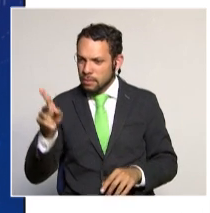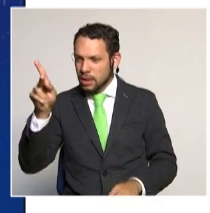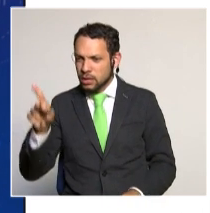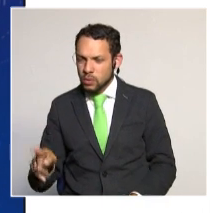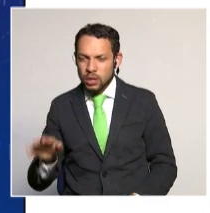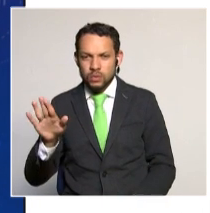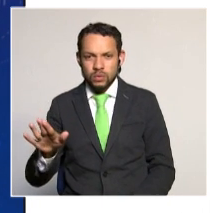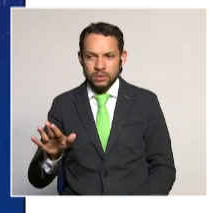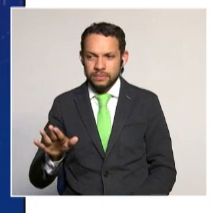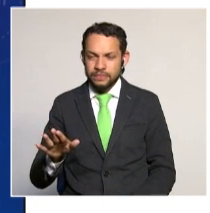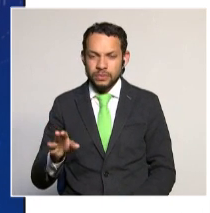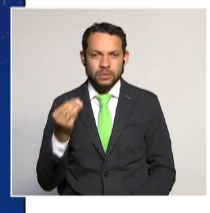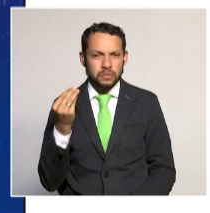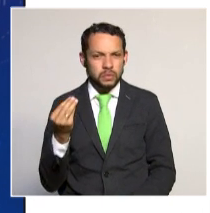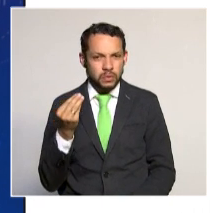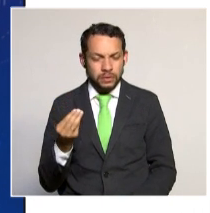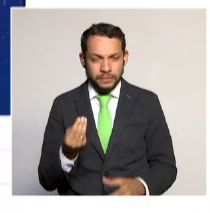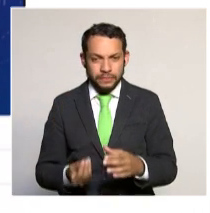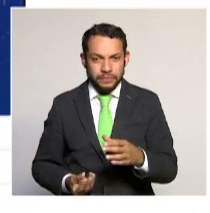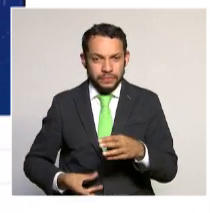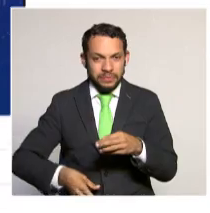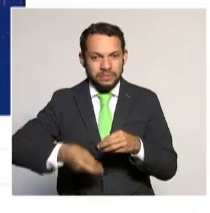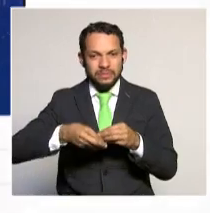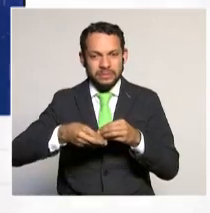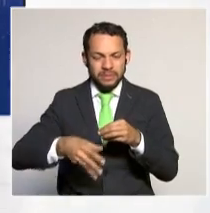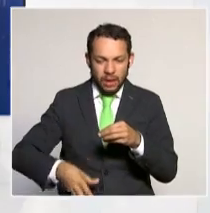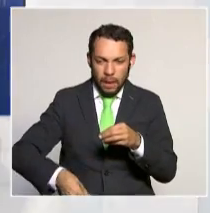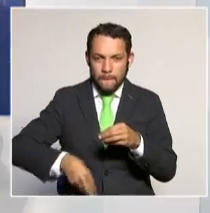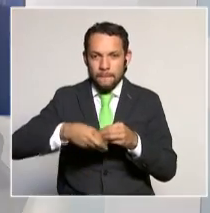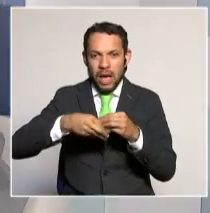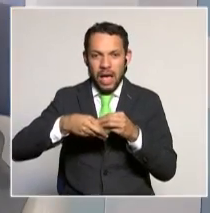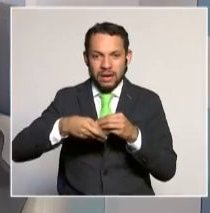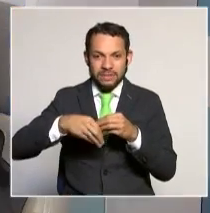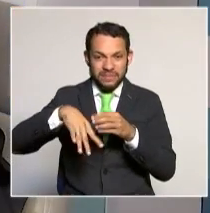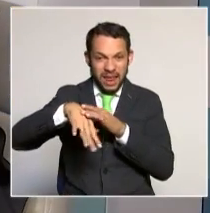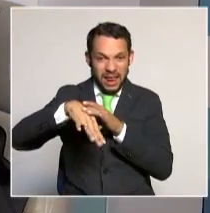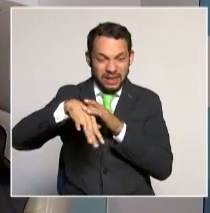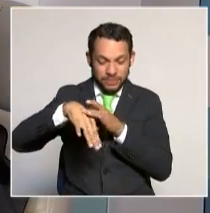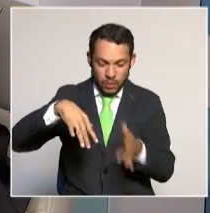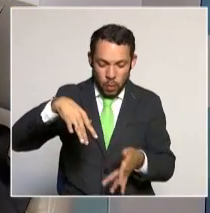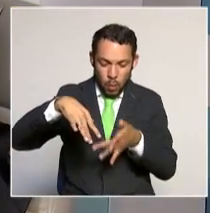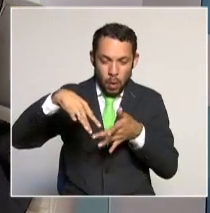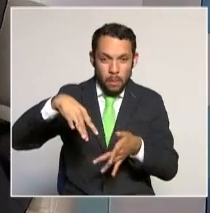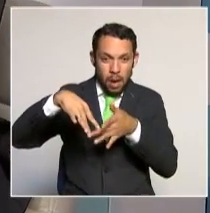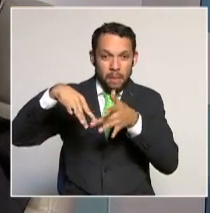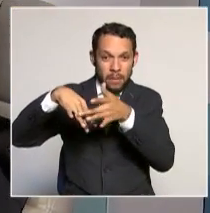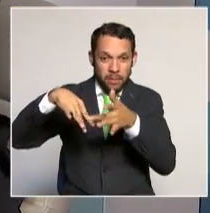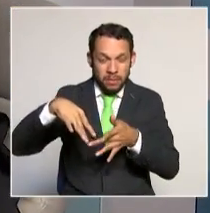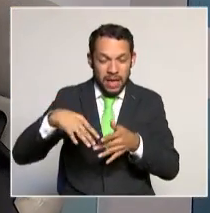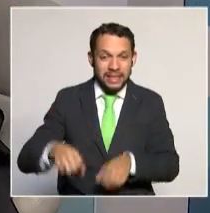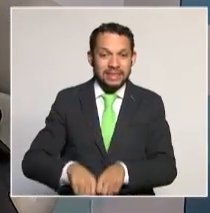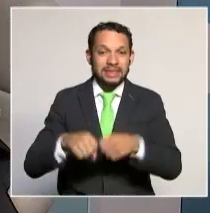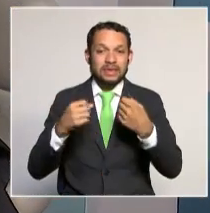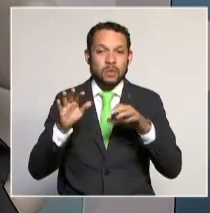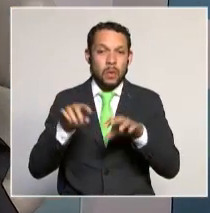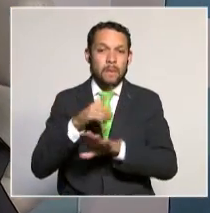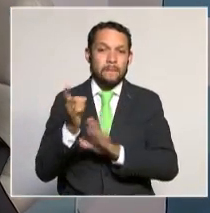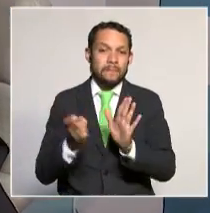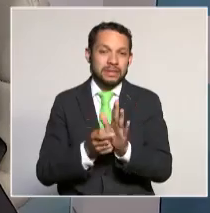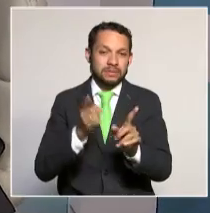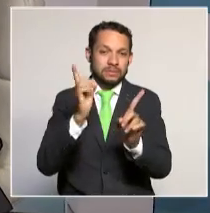gran cantidad de beta-amiloide que altera estructural y fisiológicamente el comportamiento de las neuronas.